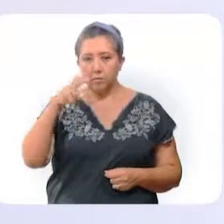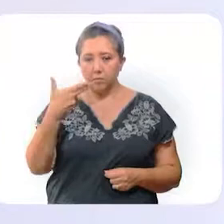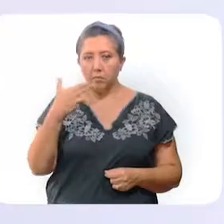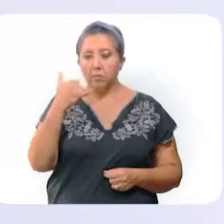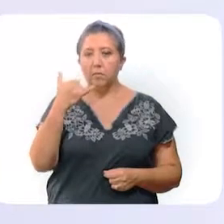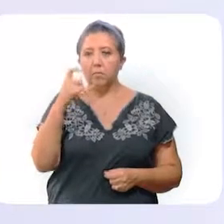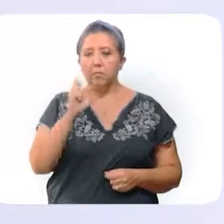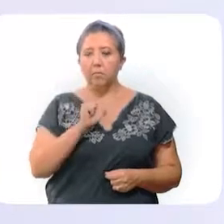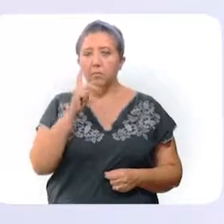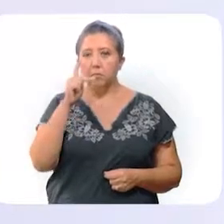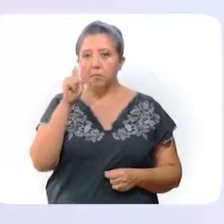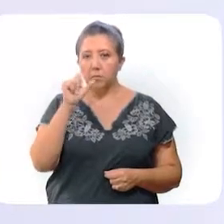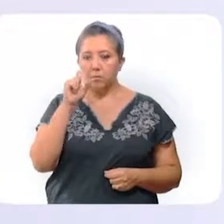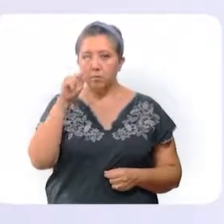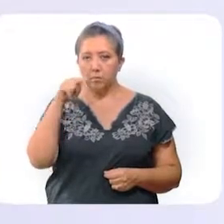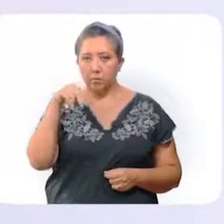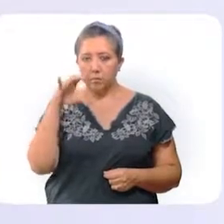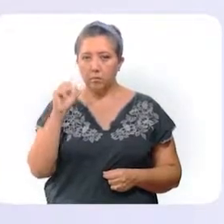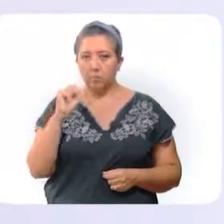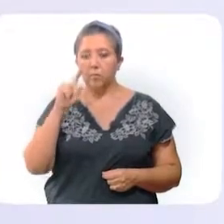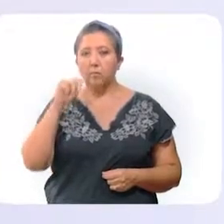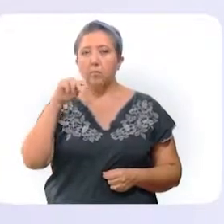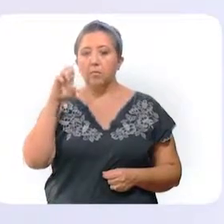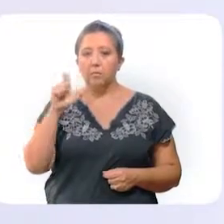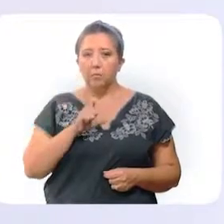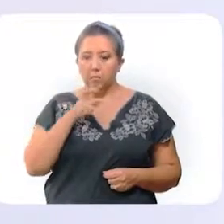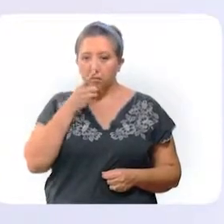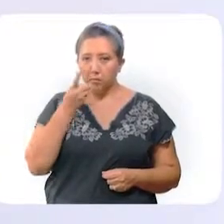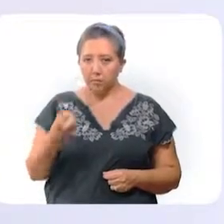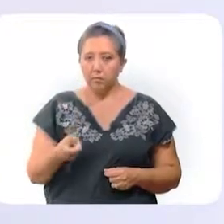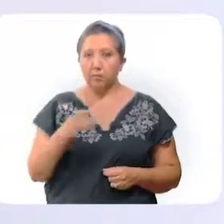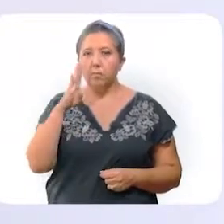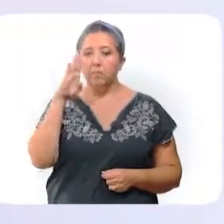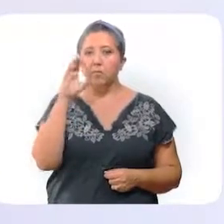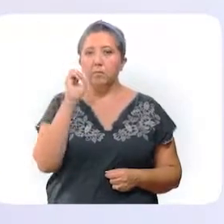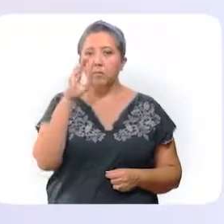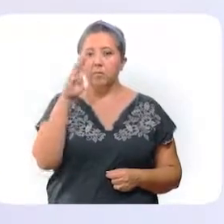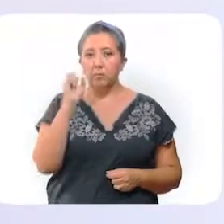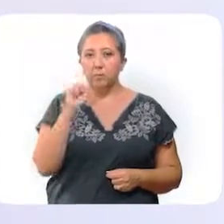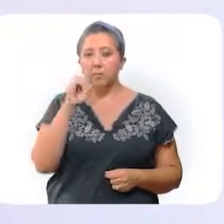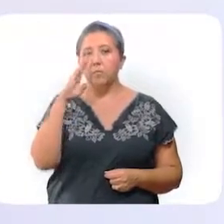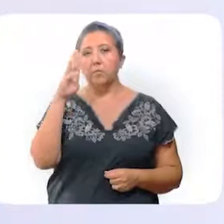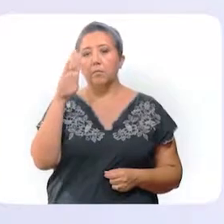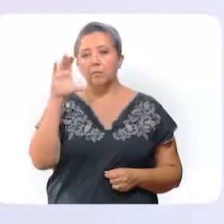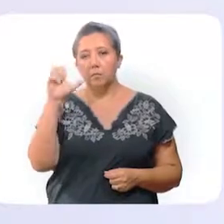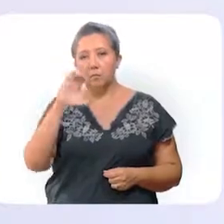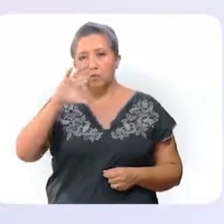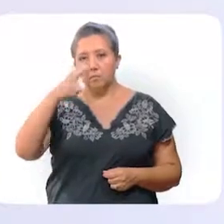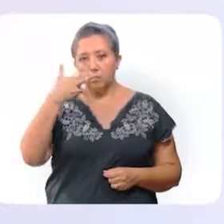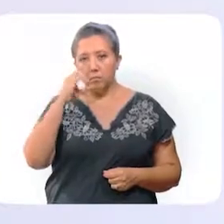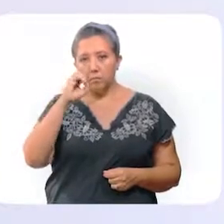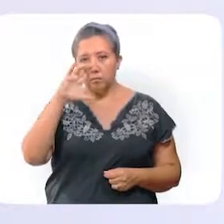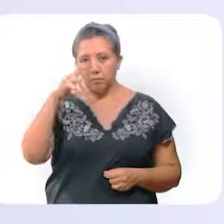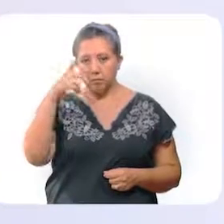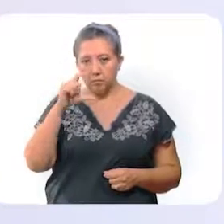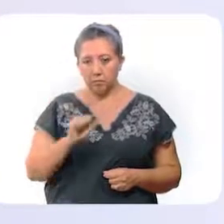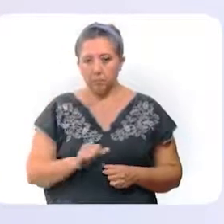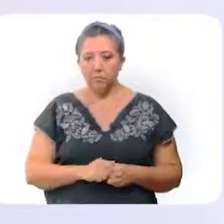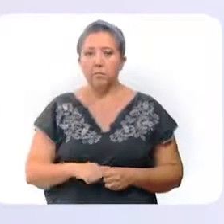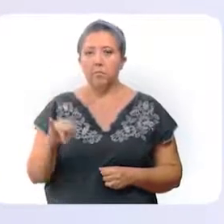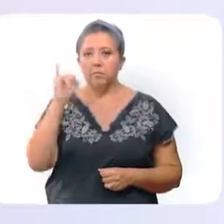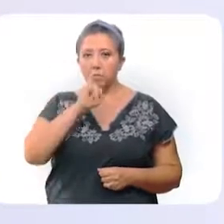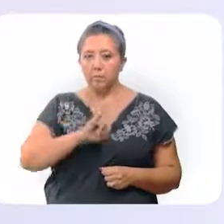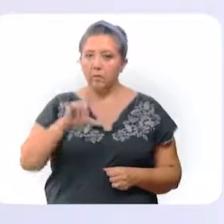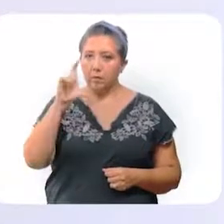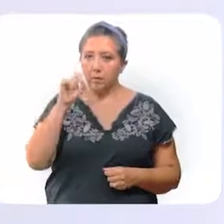Tzucacap, Yaxcabá, Panabá, Sellé, Temash, Tixcacalcupul, Bocobá, Baca, Canzacap y Chocholá. El